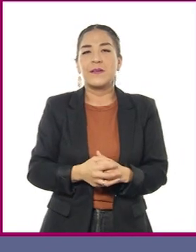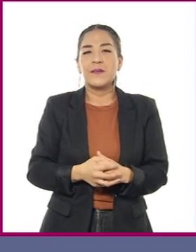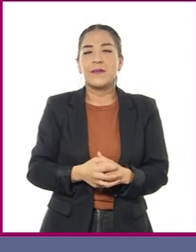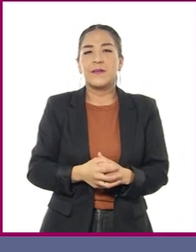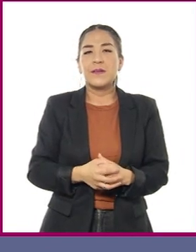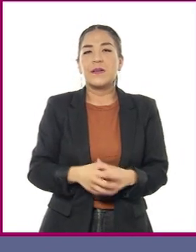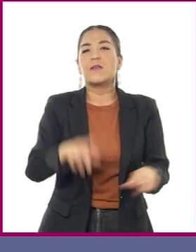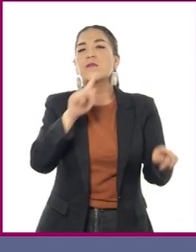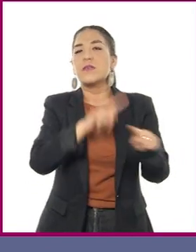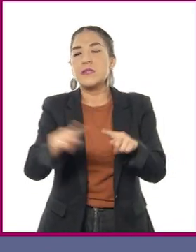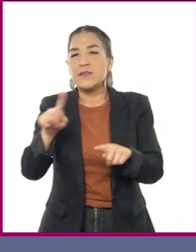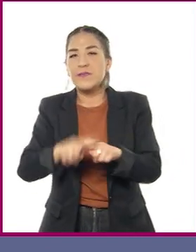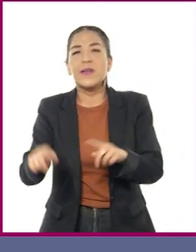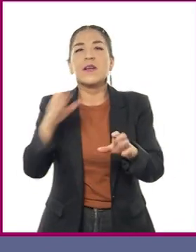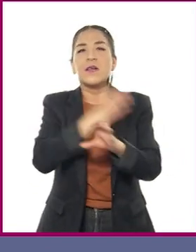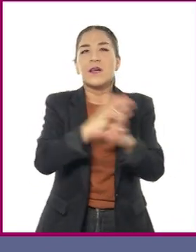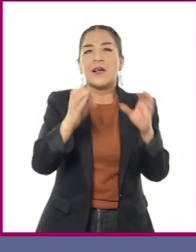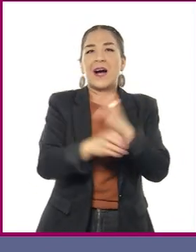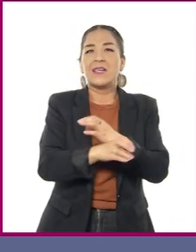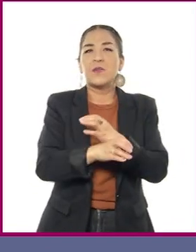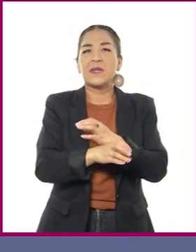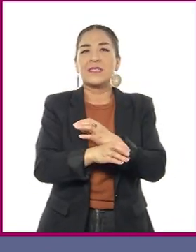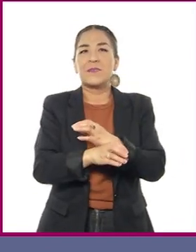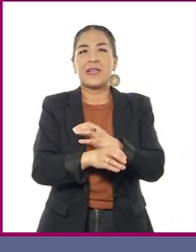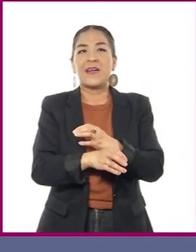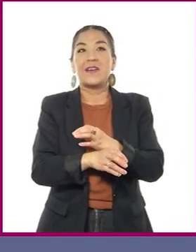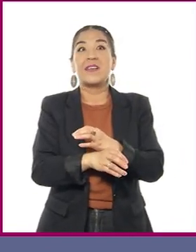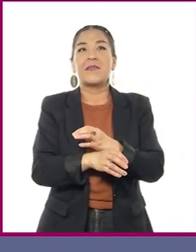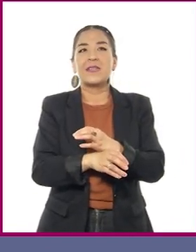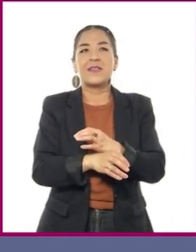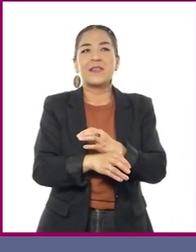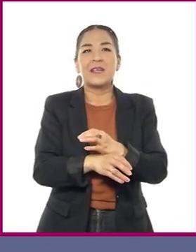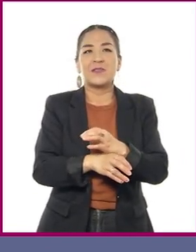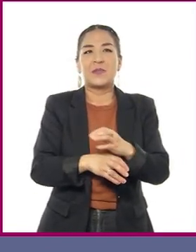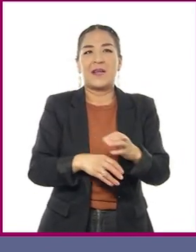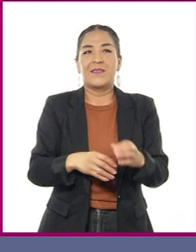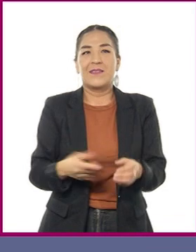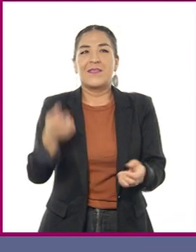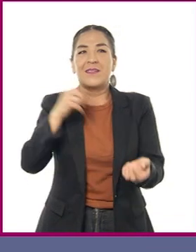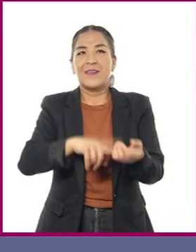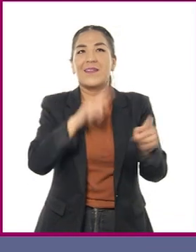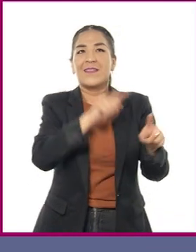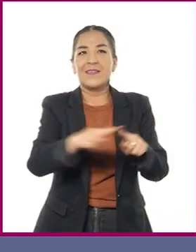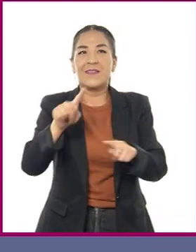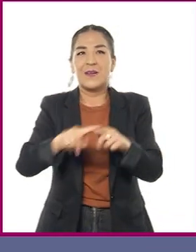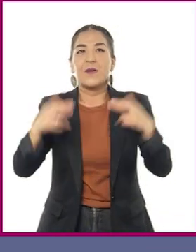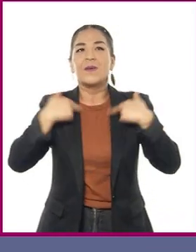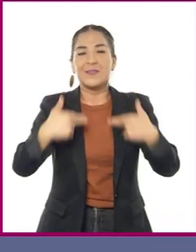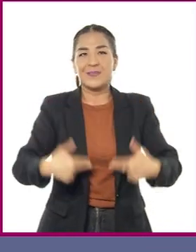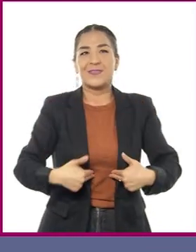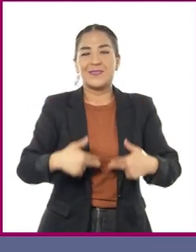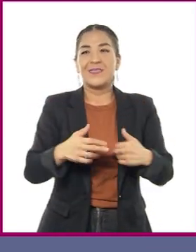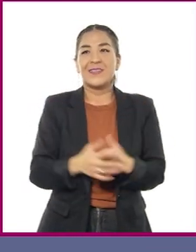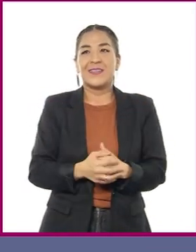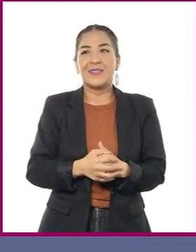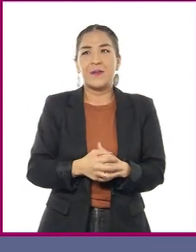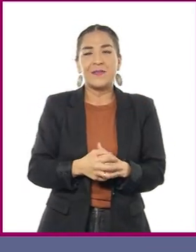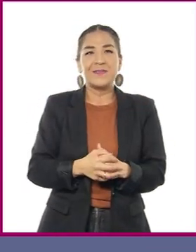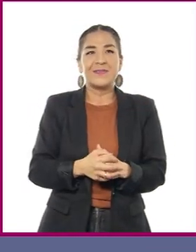artículos, bienes, servicios, cosas que todos los seres humanos